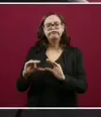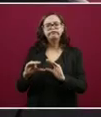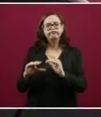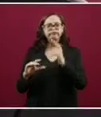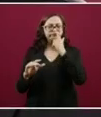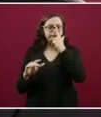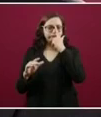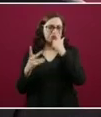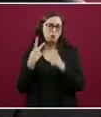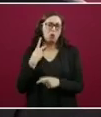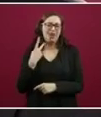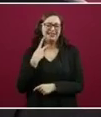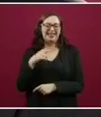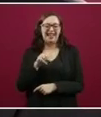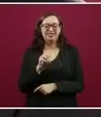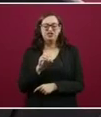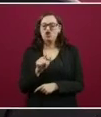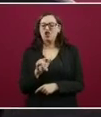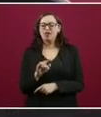neoliberal,